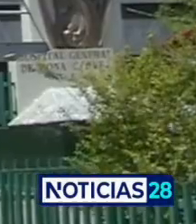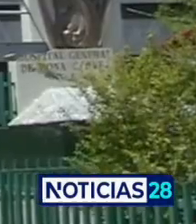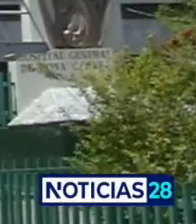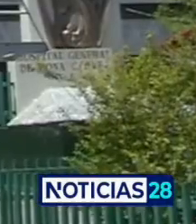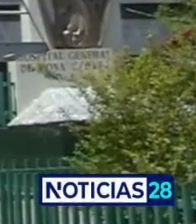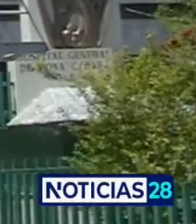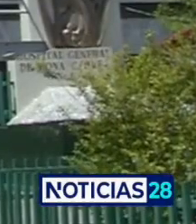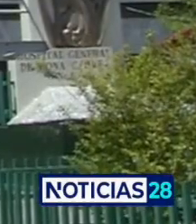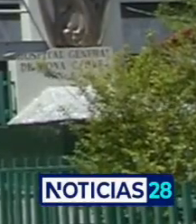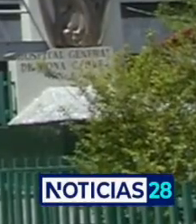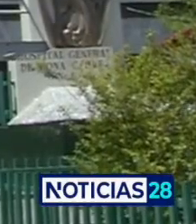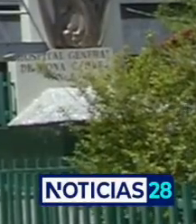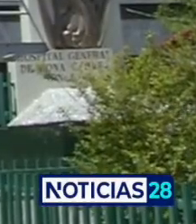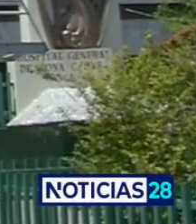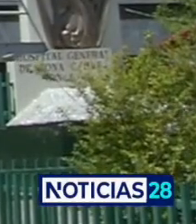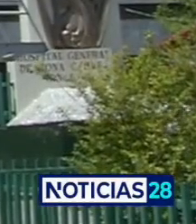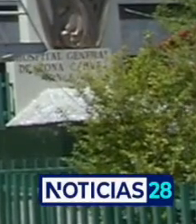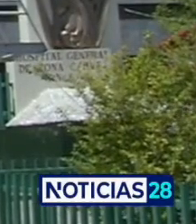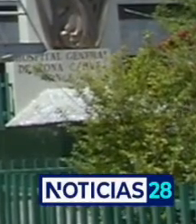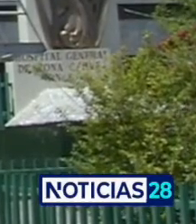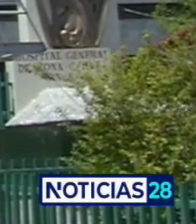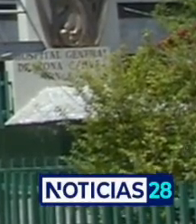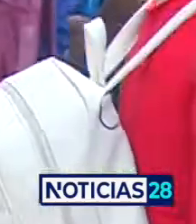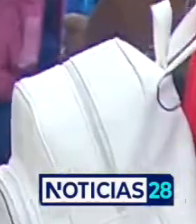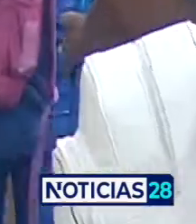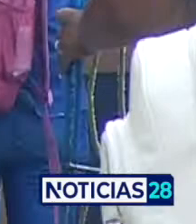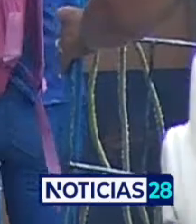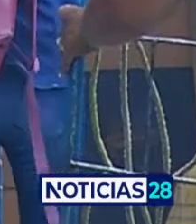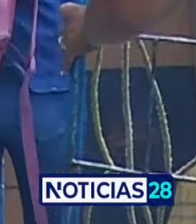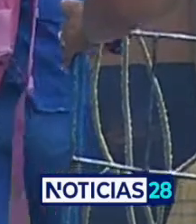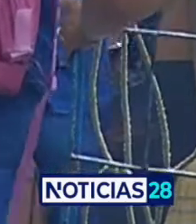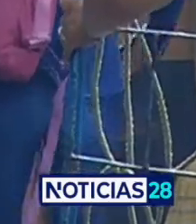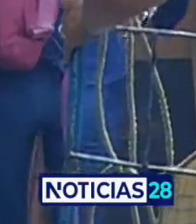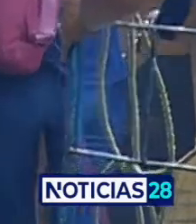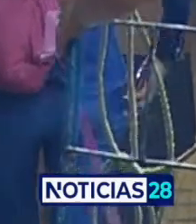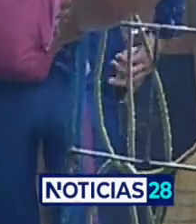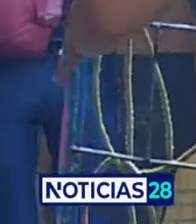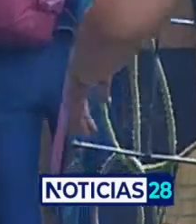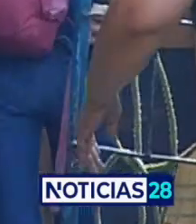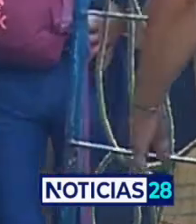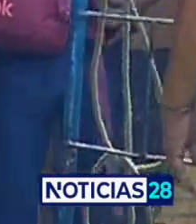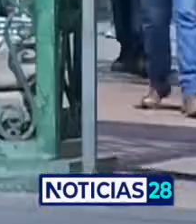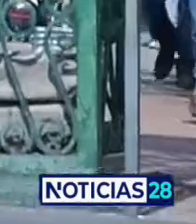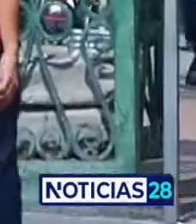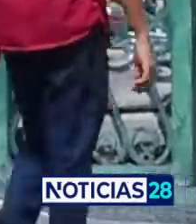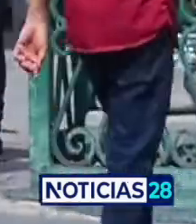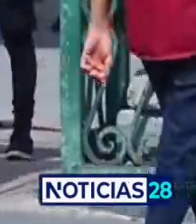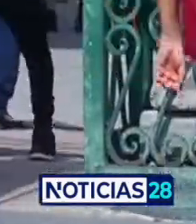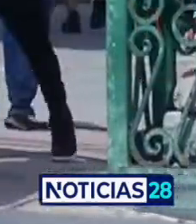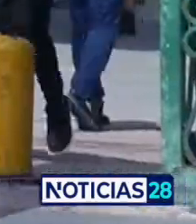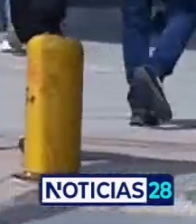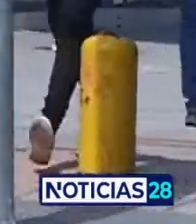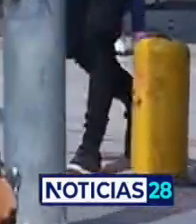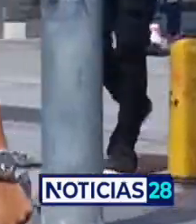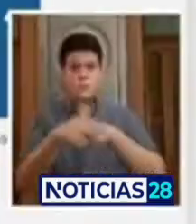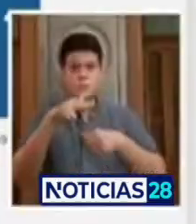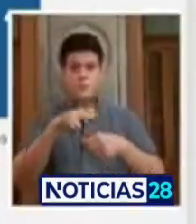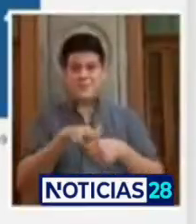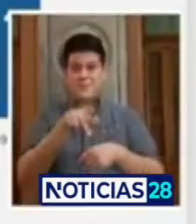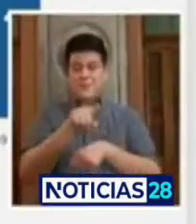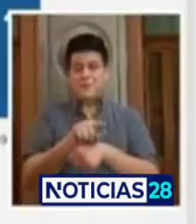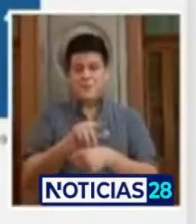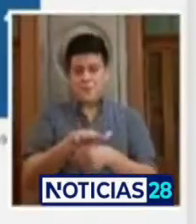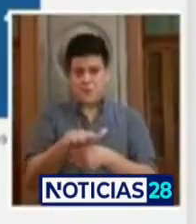14.183 defunciones desde que inició la pandemia y el 9 de octubre se registraron 21 fallecimientos por corona virus